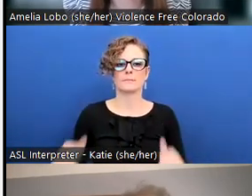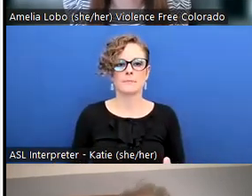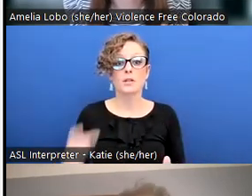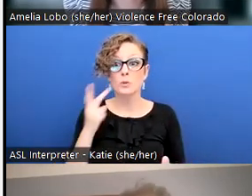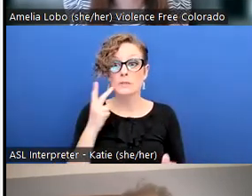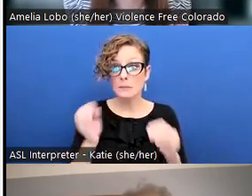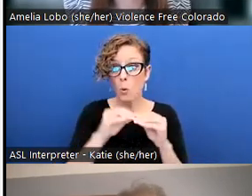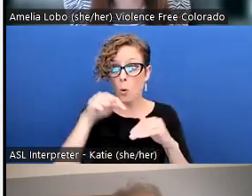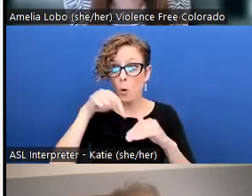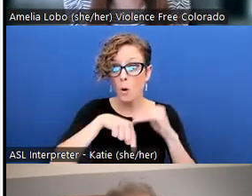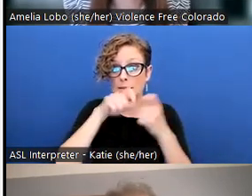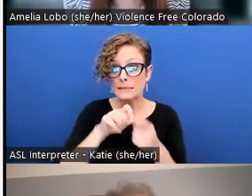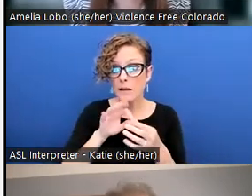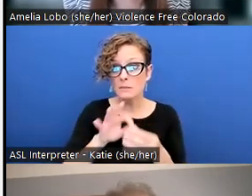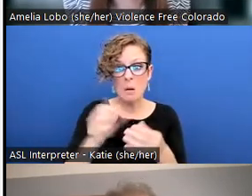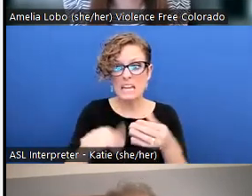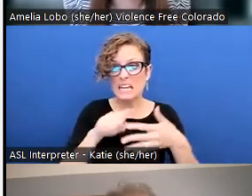más detalles siempre pueden ir,